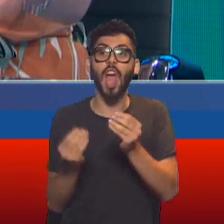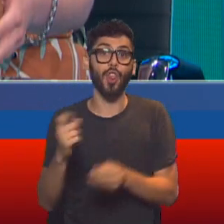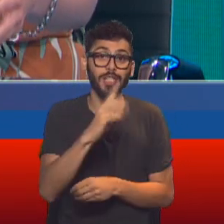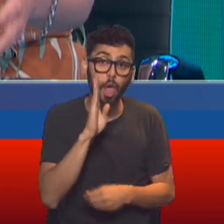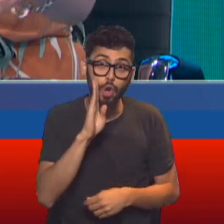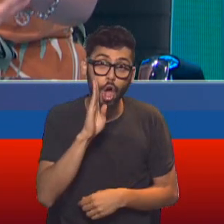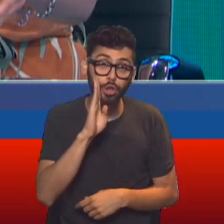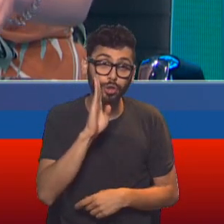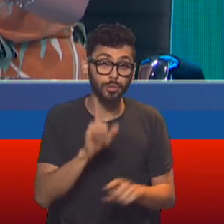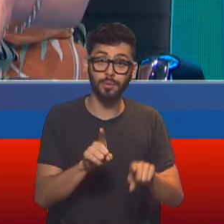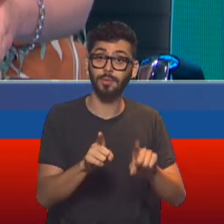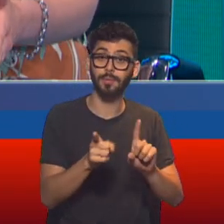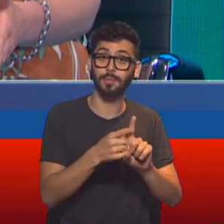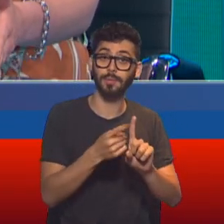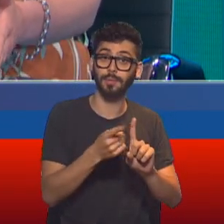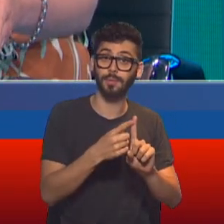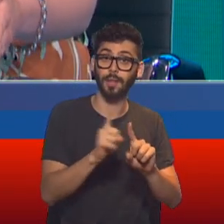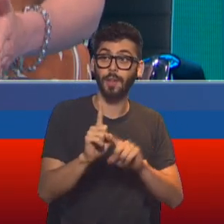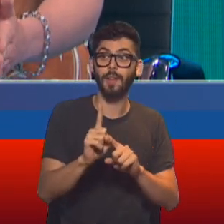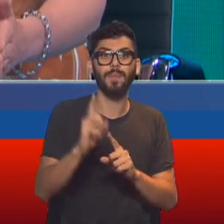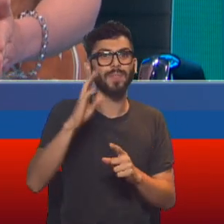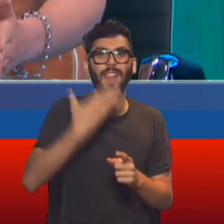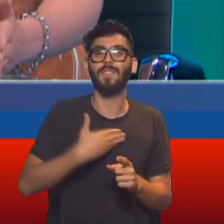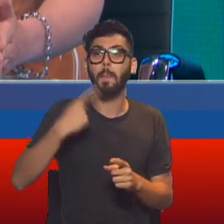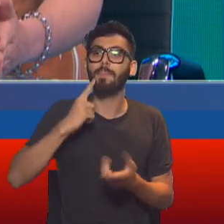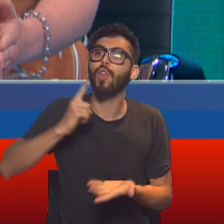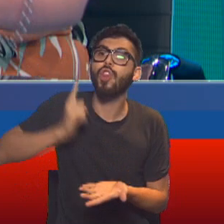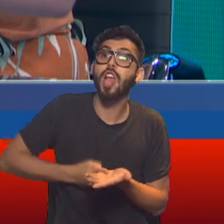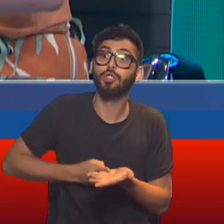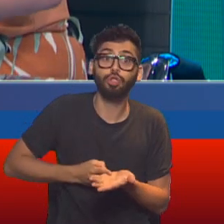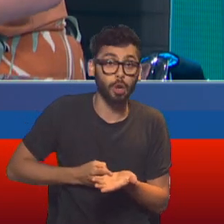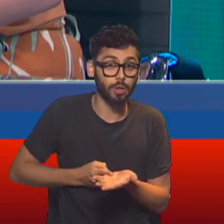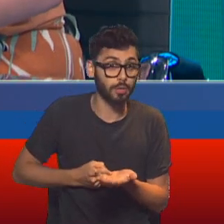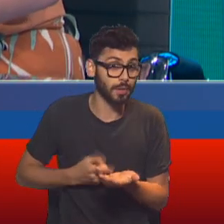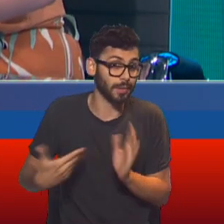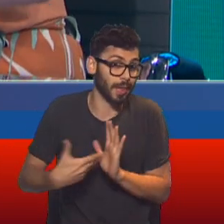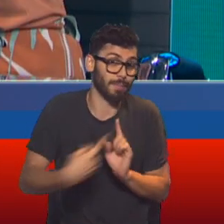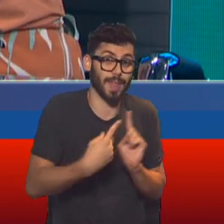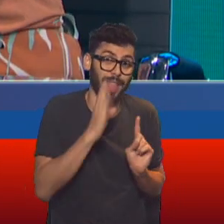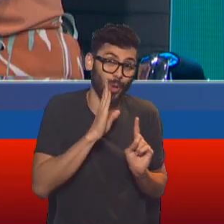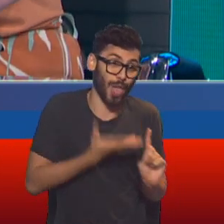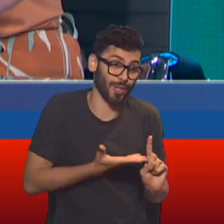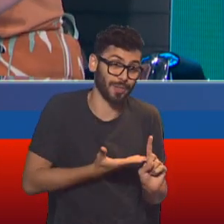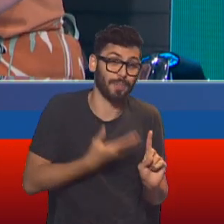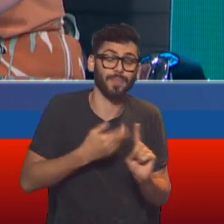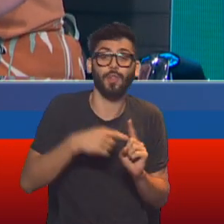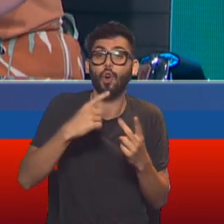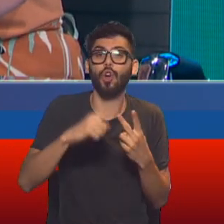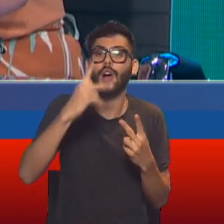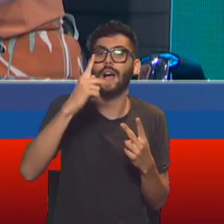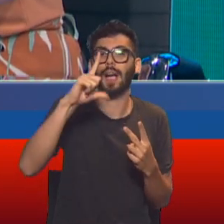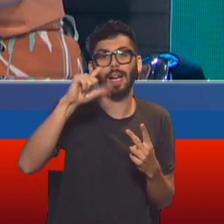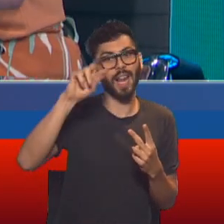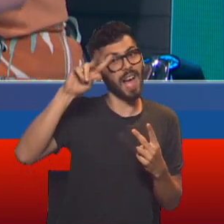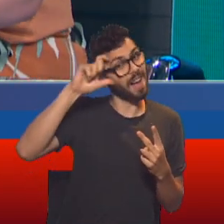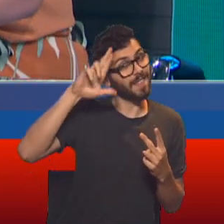Unidos. Estados Unidos, país que tiene la última palabra en las decisiones del Fondo Monetario Internacional. Y Mauricio Claver Carone está dentro del Banco Interamericano de